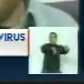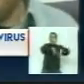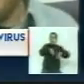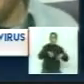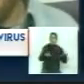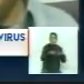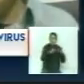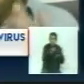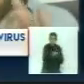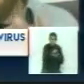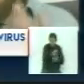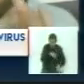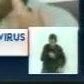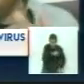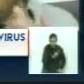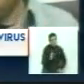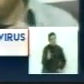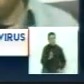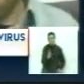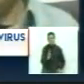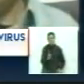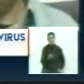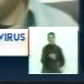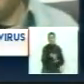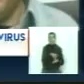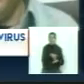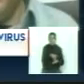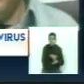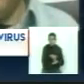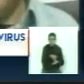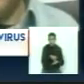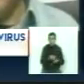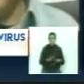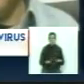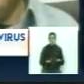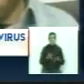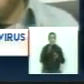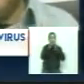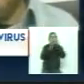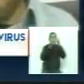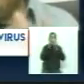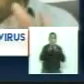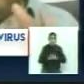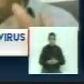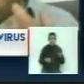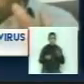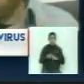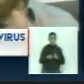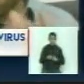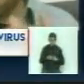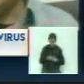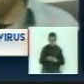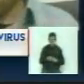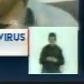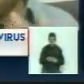la economía y es muy vulnerable, muy susceptible a contagiarse. En Quito no tenemos